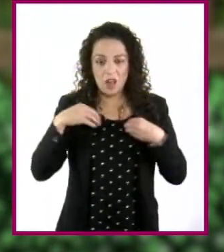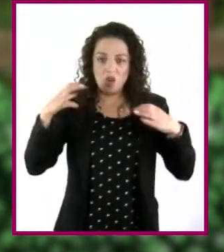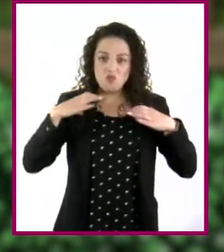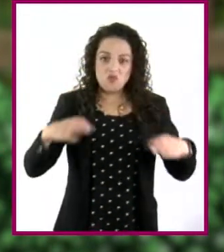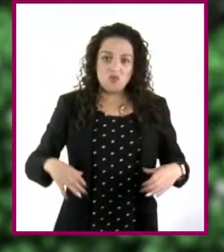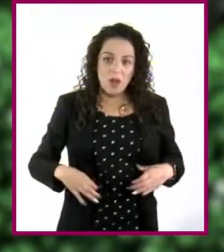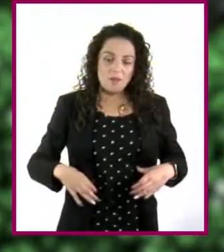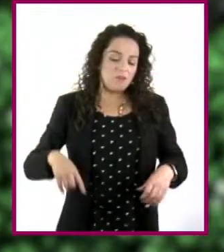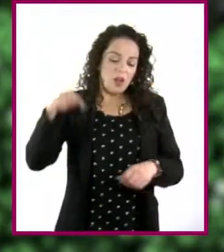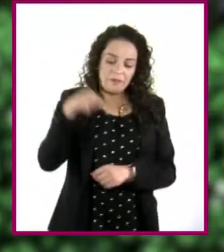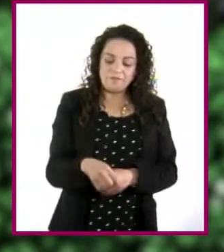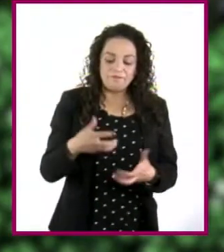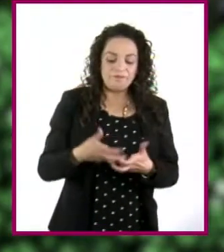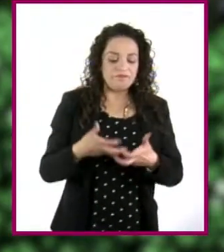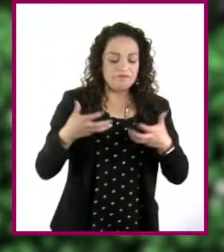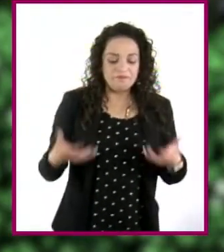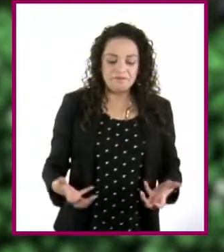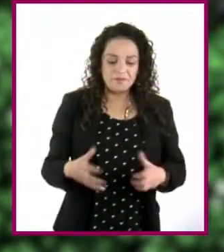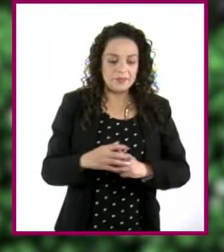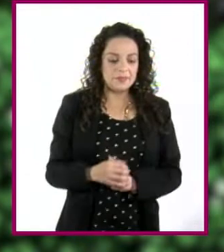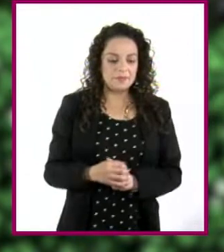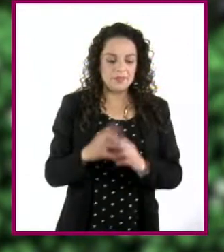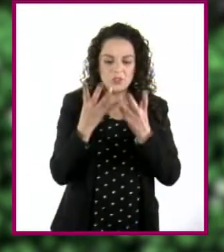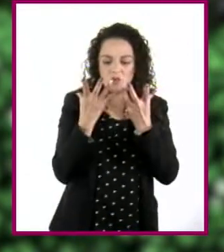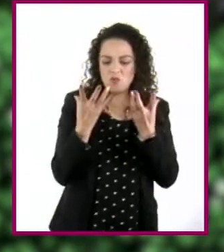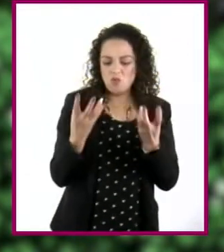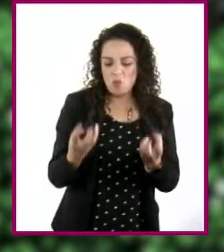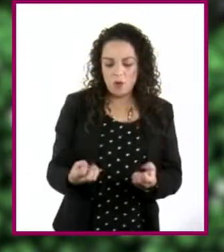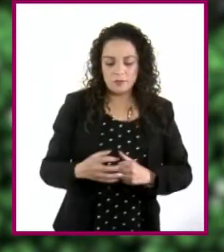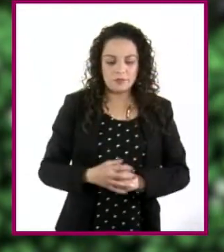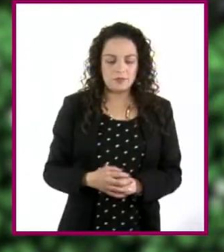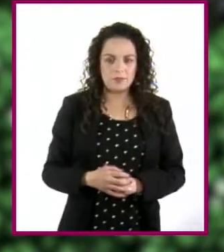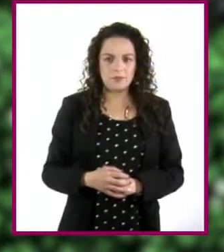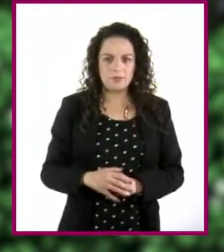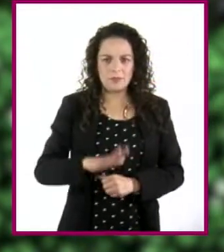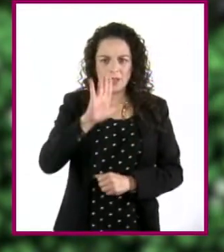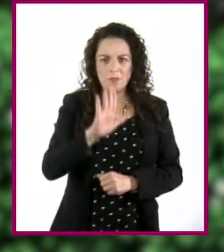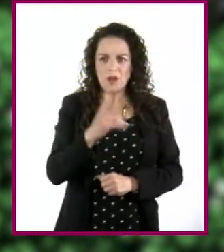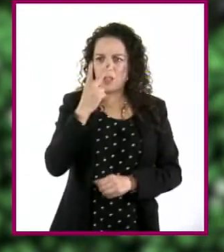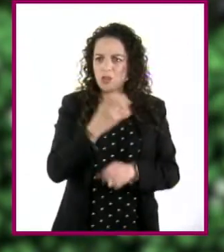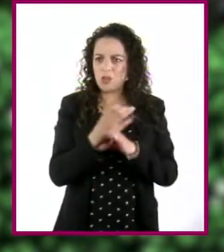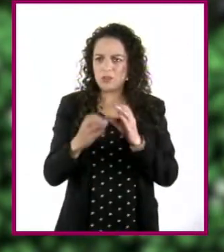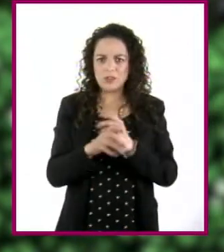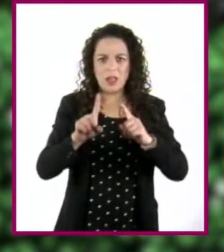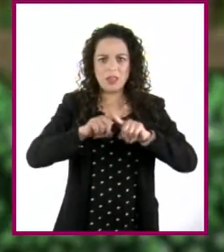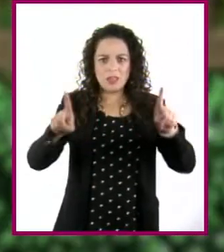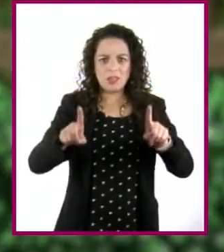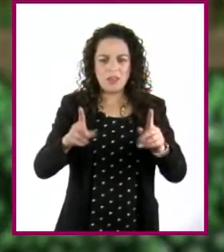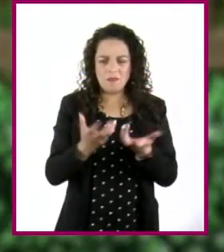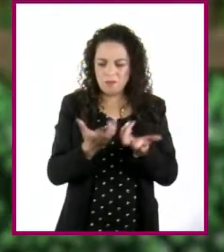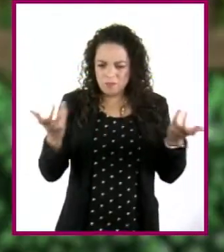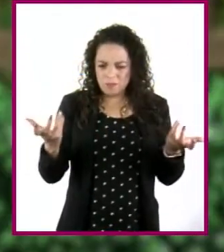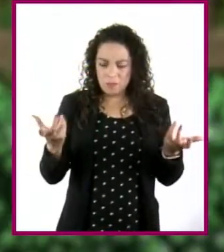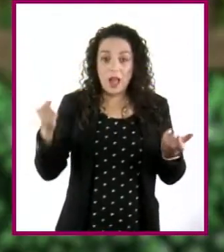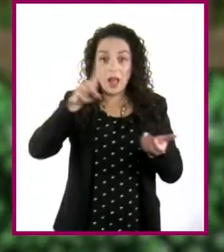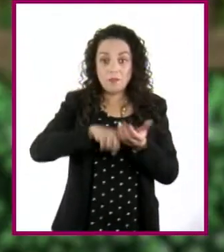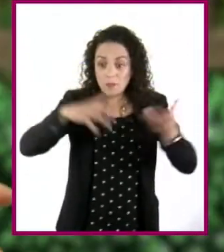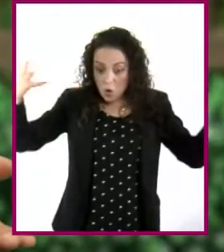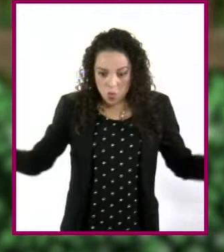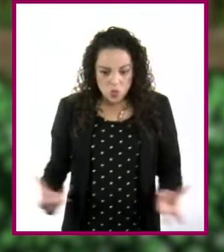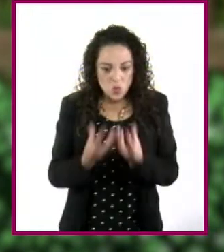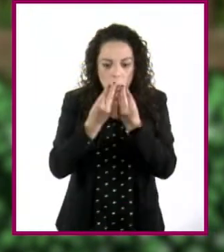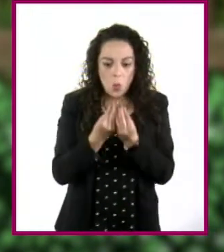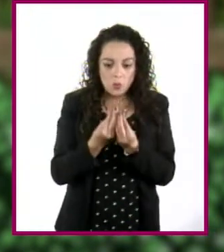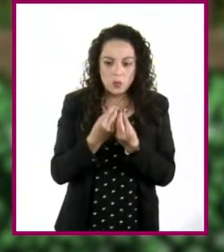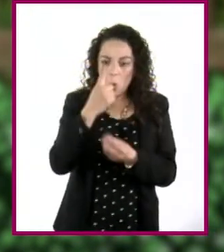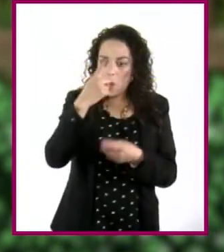es mortal. Es como si dos cosas completamente opuestas vivieran juntas. Sí, algo así. El caso